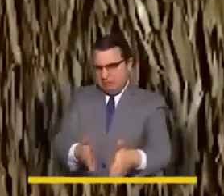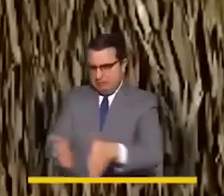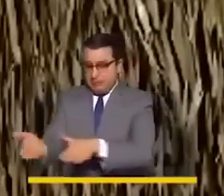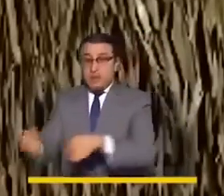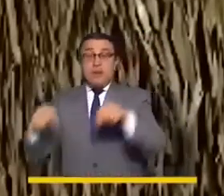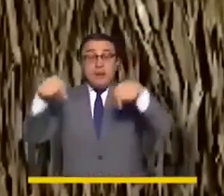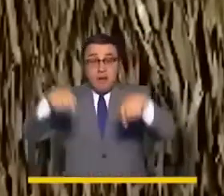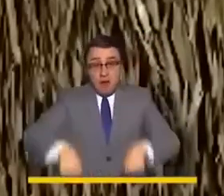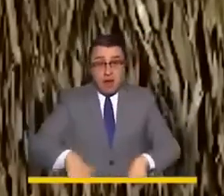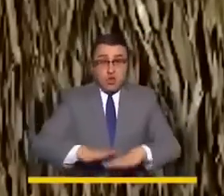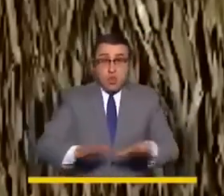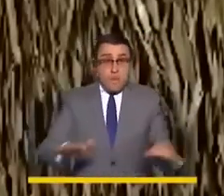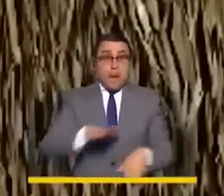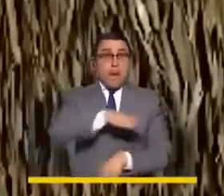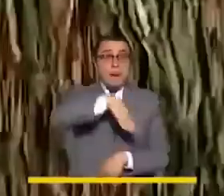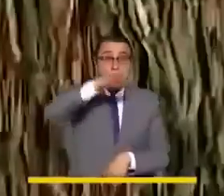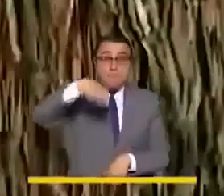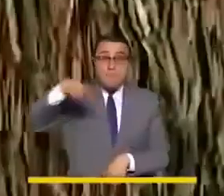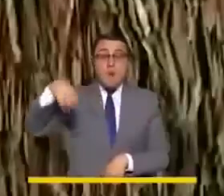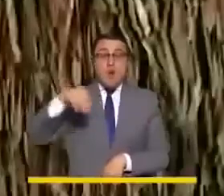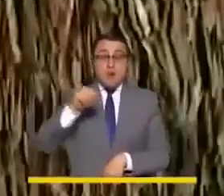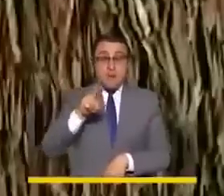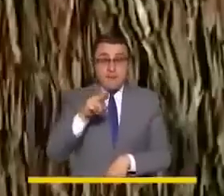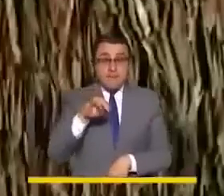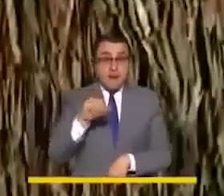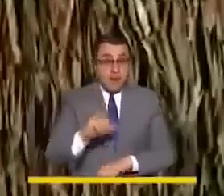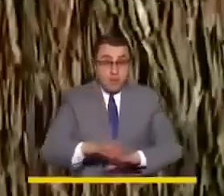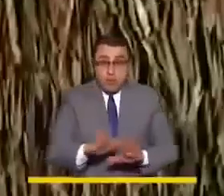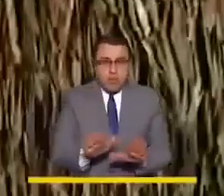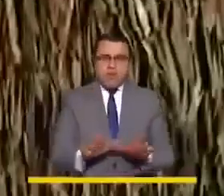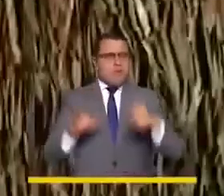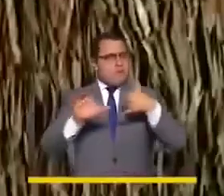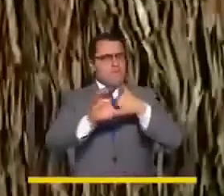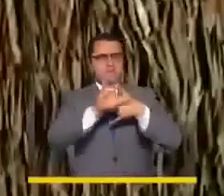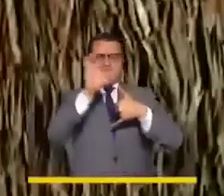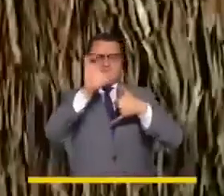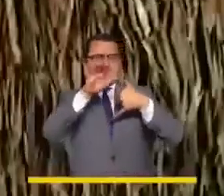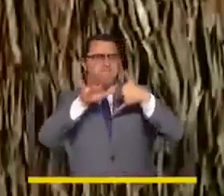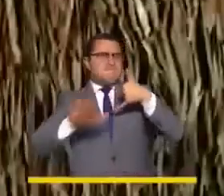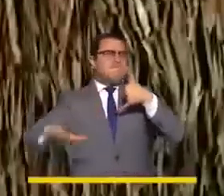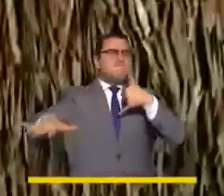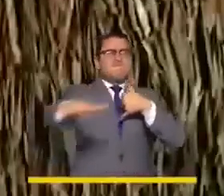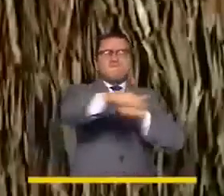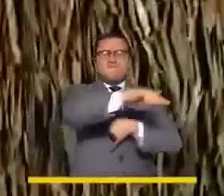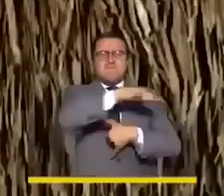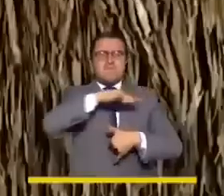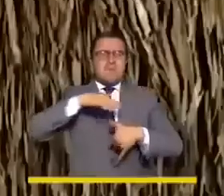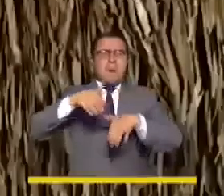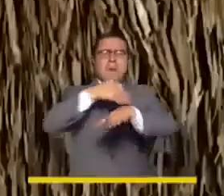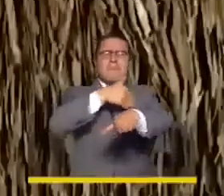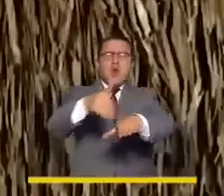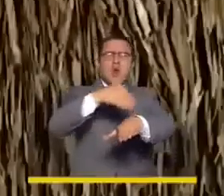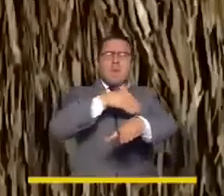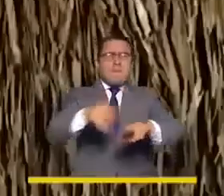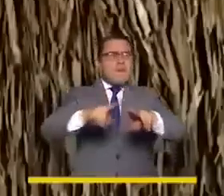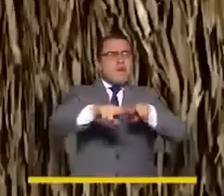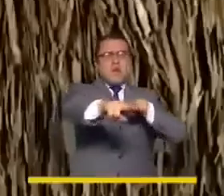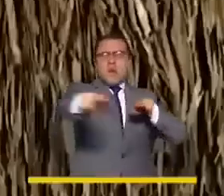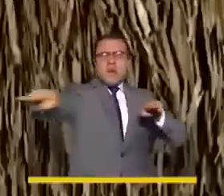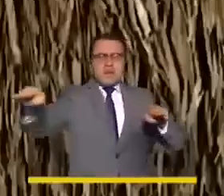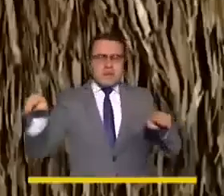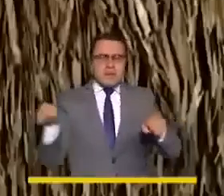ni solo en los Montes de María, sino en todo el Caribe colombiano, sobre millones de hectáreas,